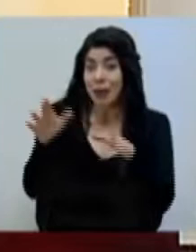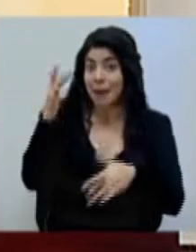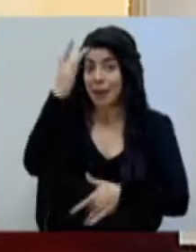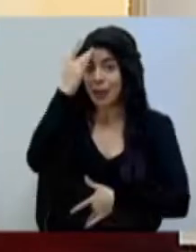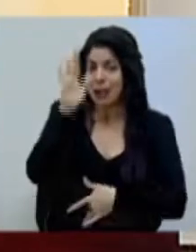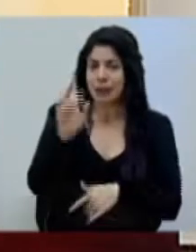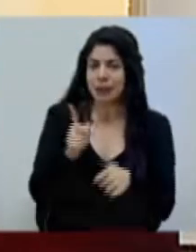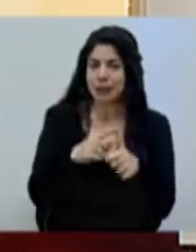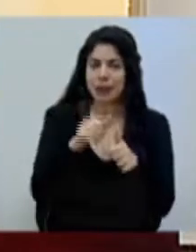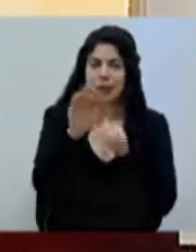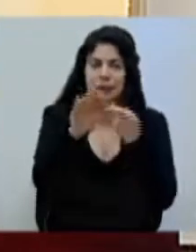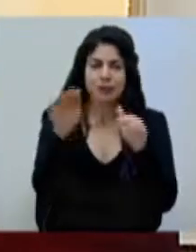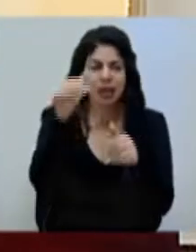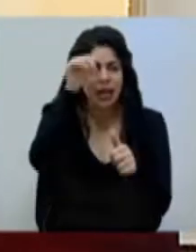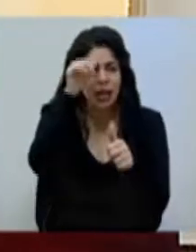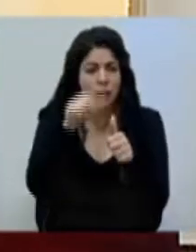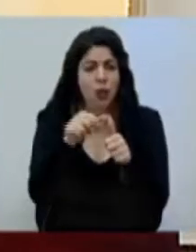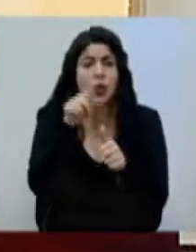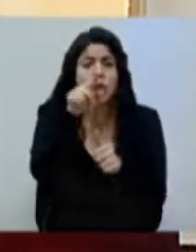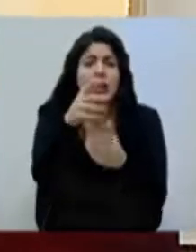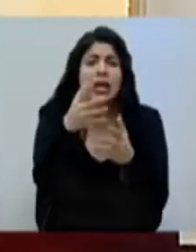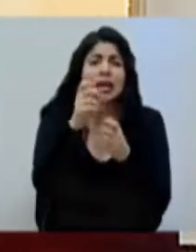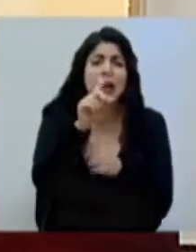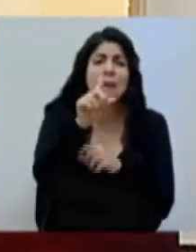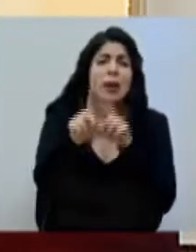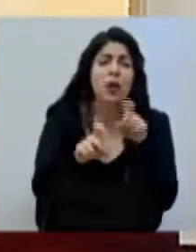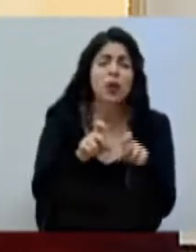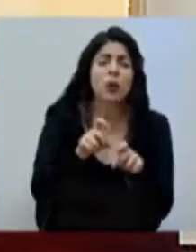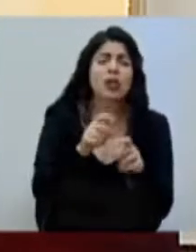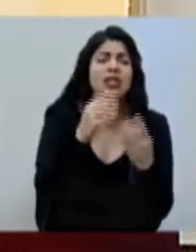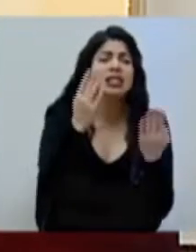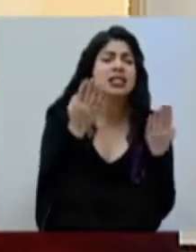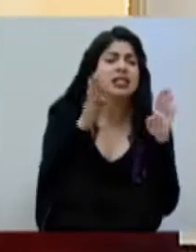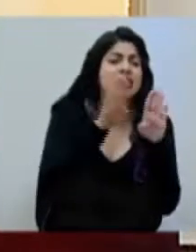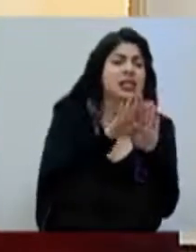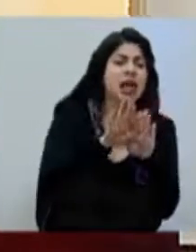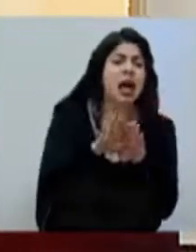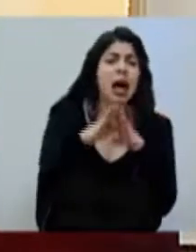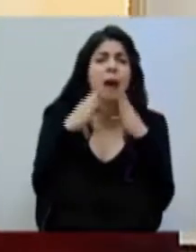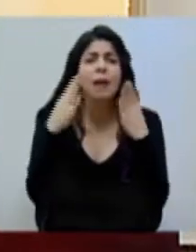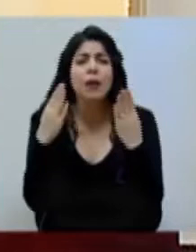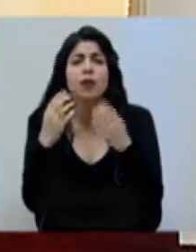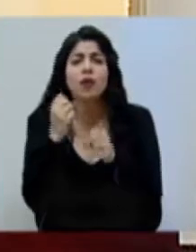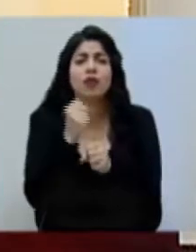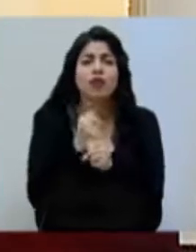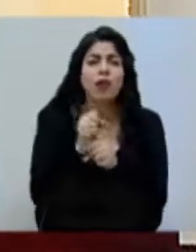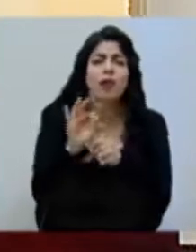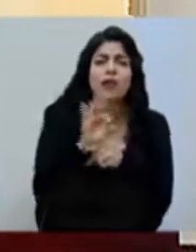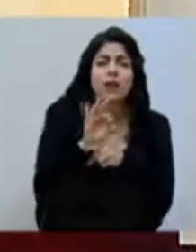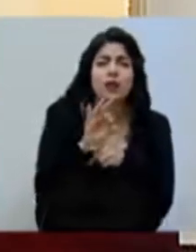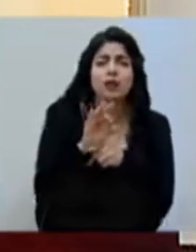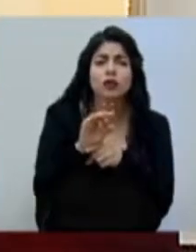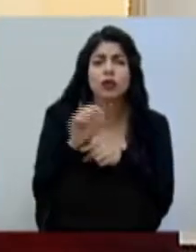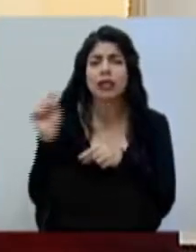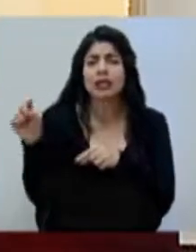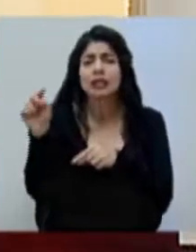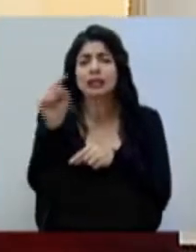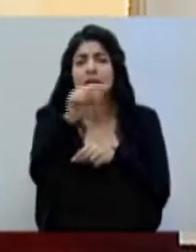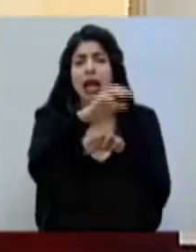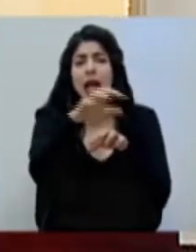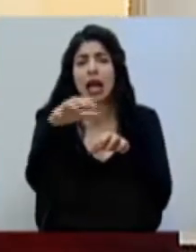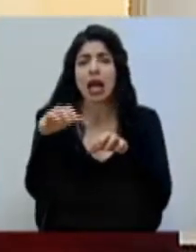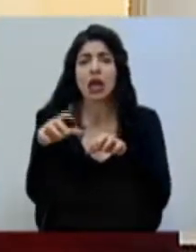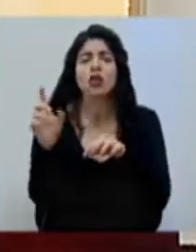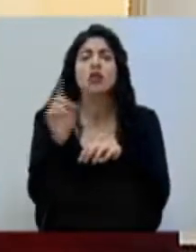a la población que para consultar las medidas de cierre, apertura, operación y alertas en los distintos cantones,